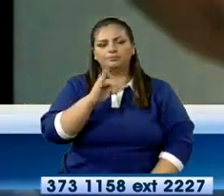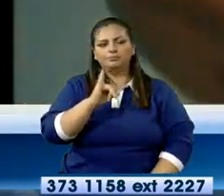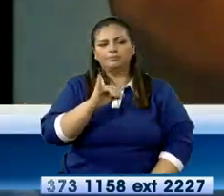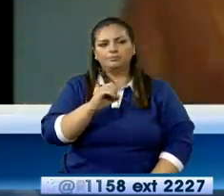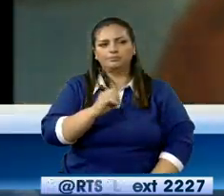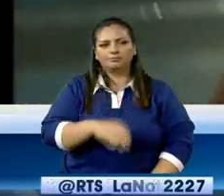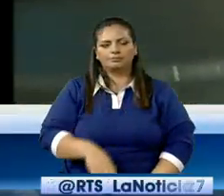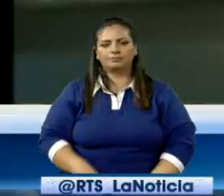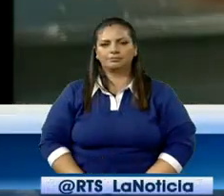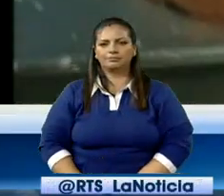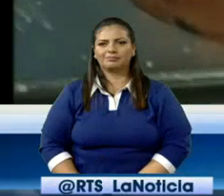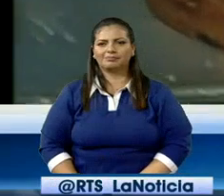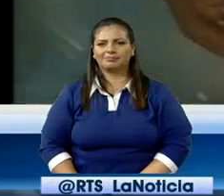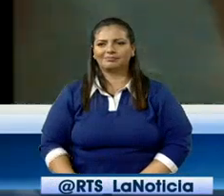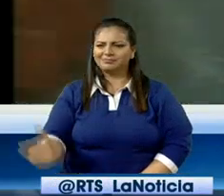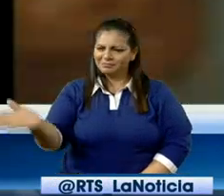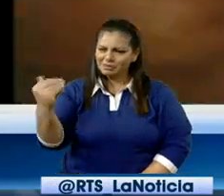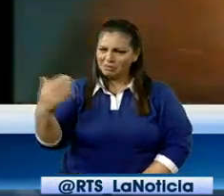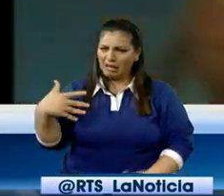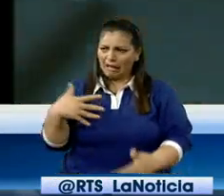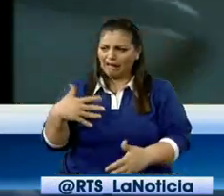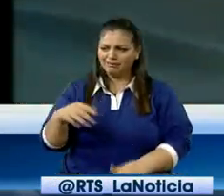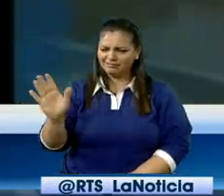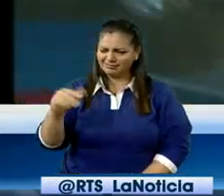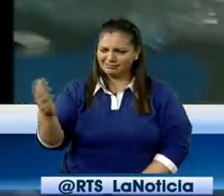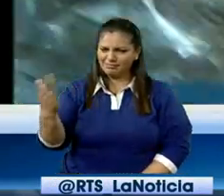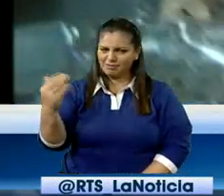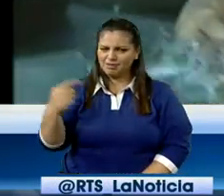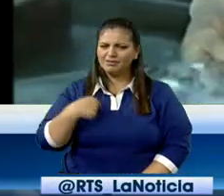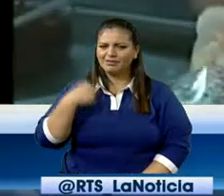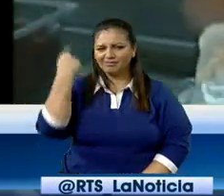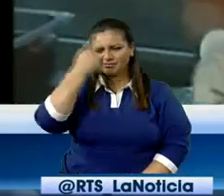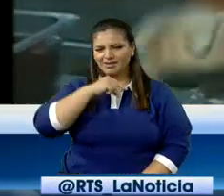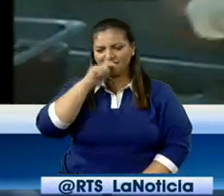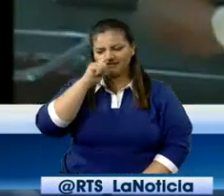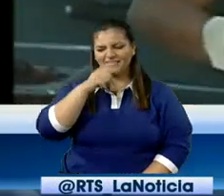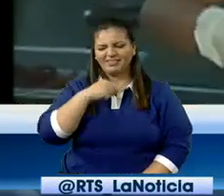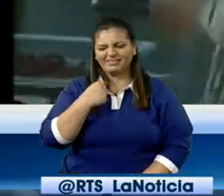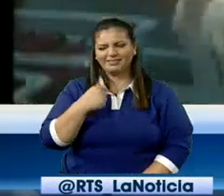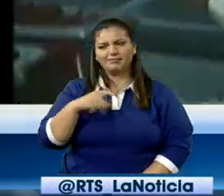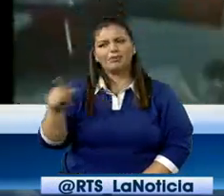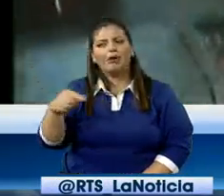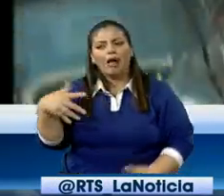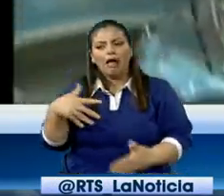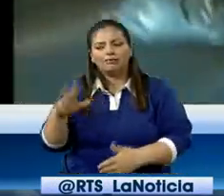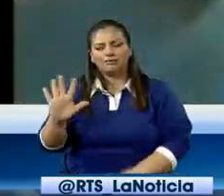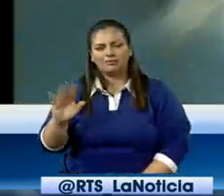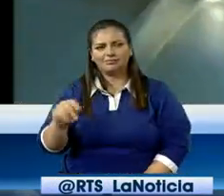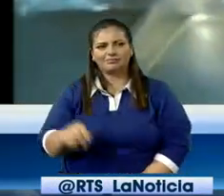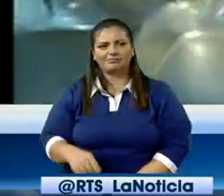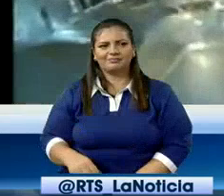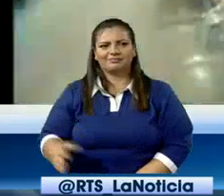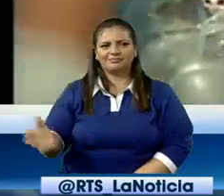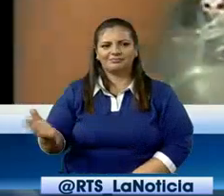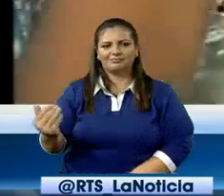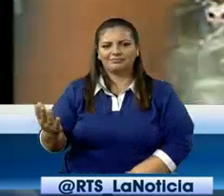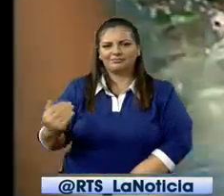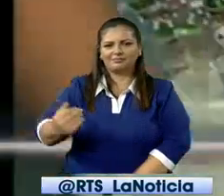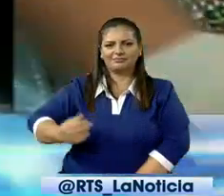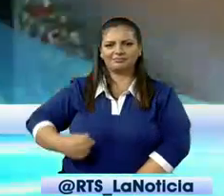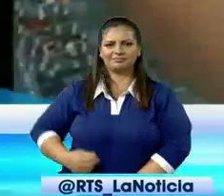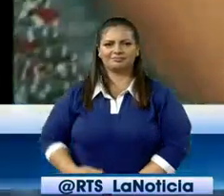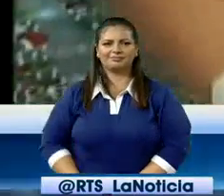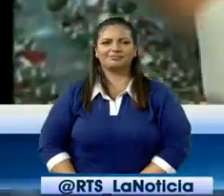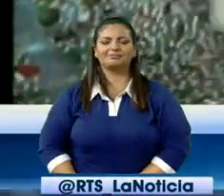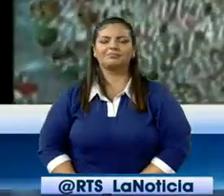ponen en fundita. Venga, niña, no me tenga miedo. Soy feo, pero no tanto. No tanto. Yo le tengo miedo, en cambio, a los cobradores, la gente que